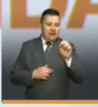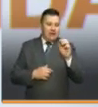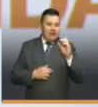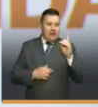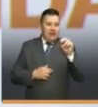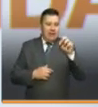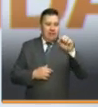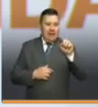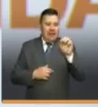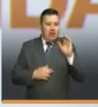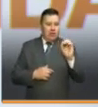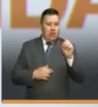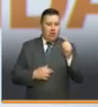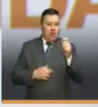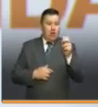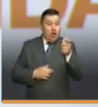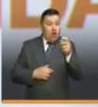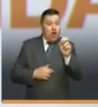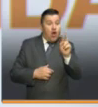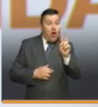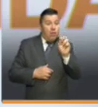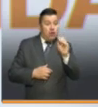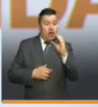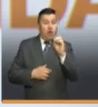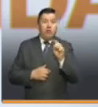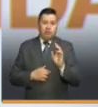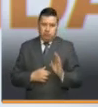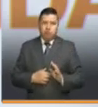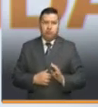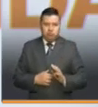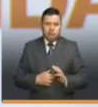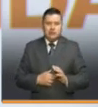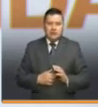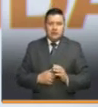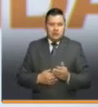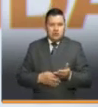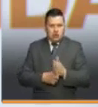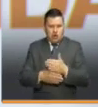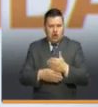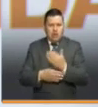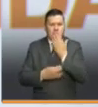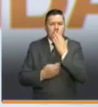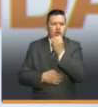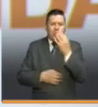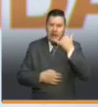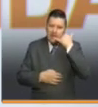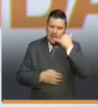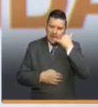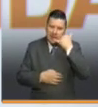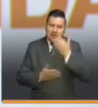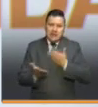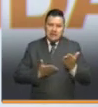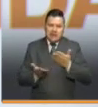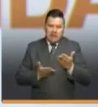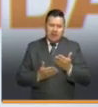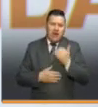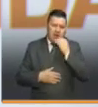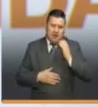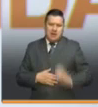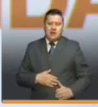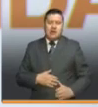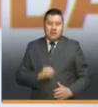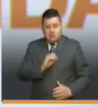puntogov puntocom y también estaremos compartiendo números de teléfono para servicio al ciudadano por supuesto